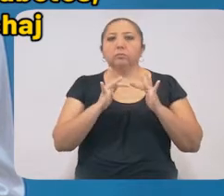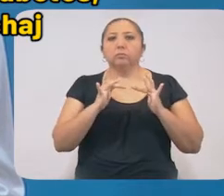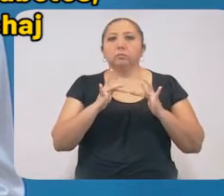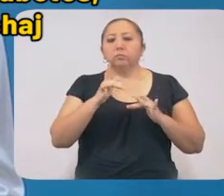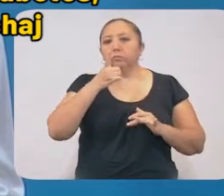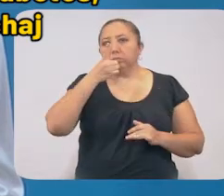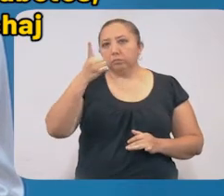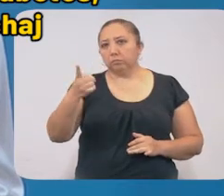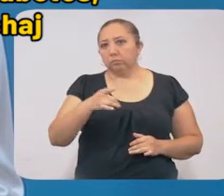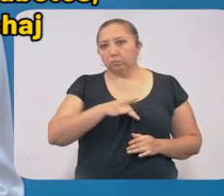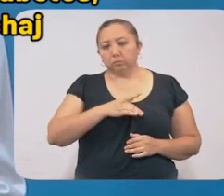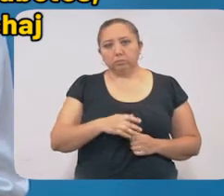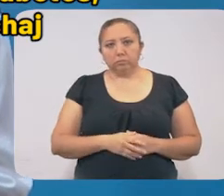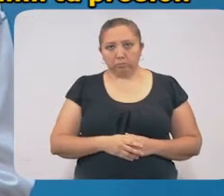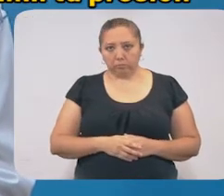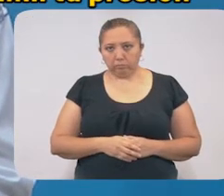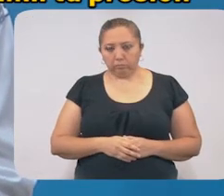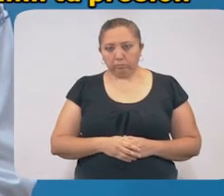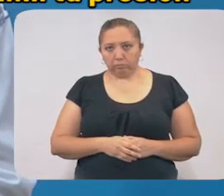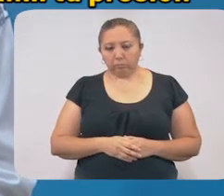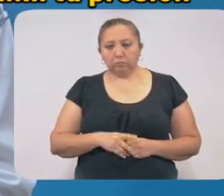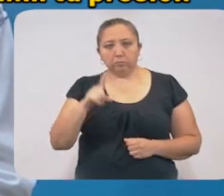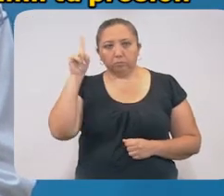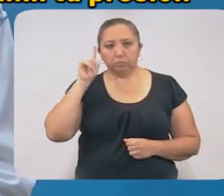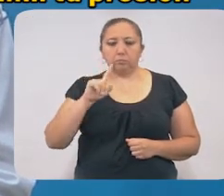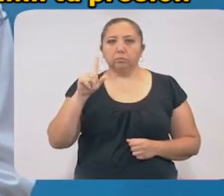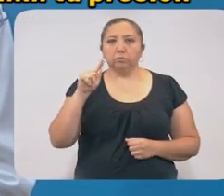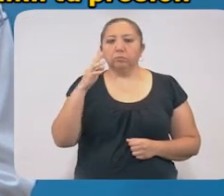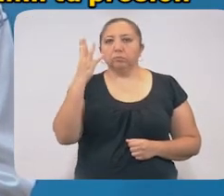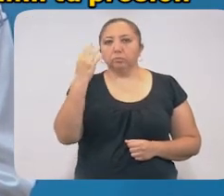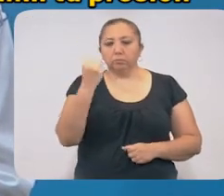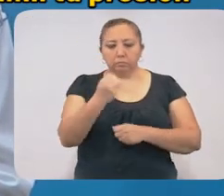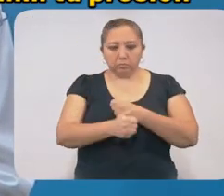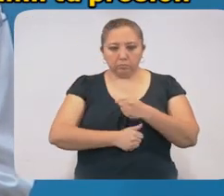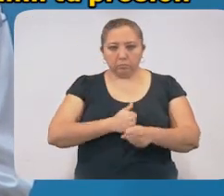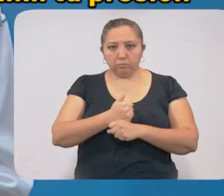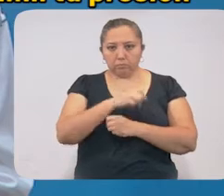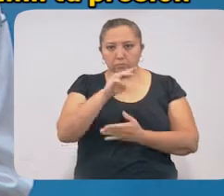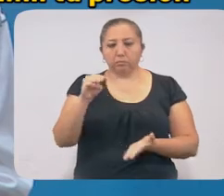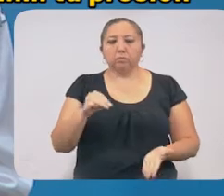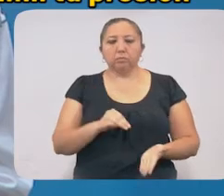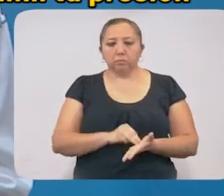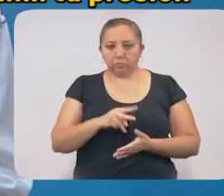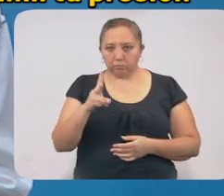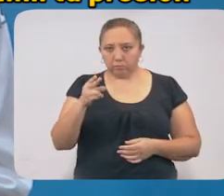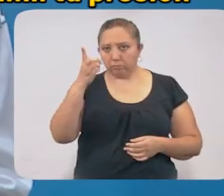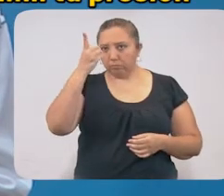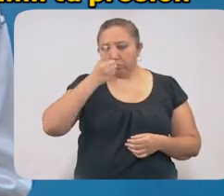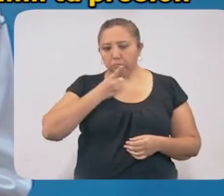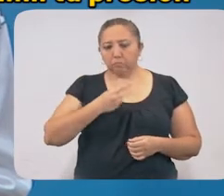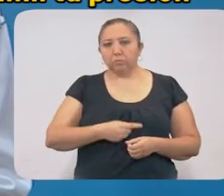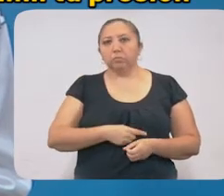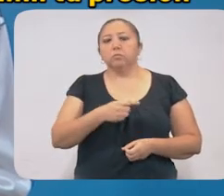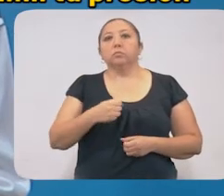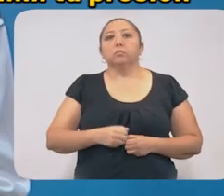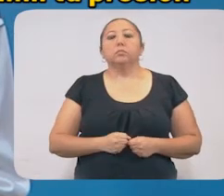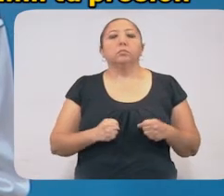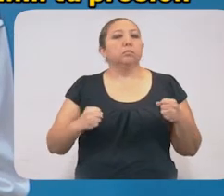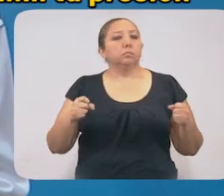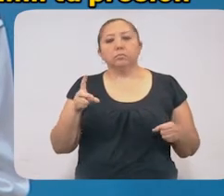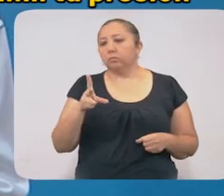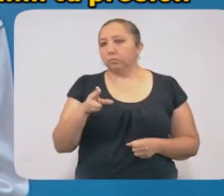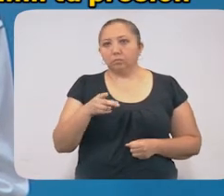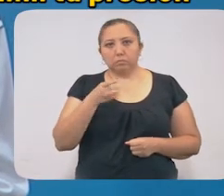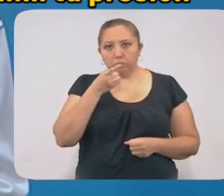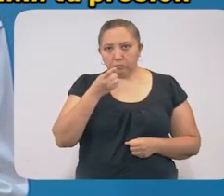se reportan asintomáticos. Mujer de 79 años de Mérida, también con diabetes, hipertensión y obesidad. Tampoco